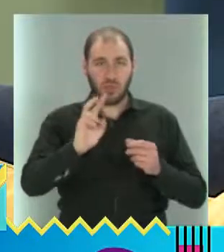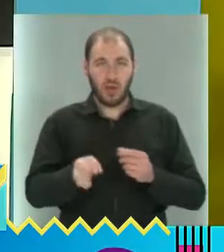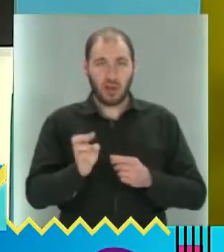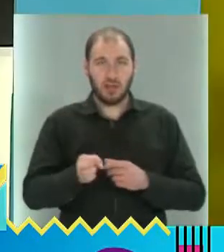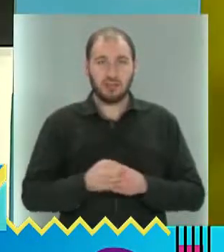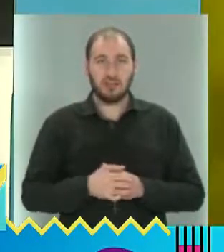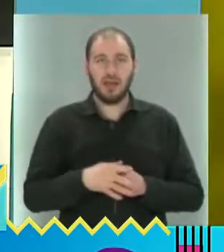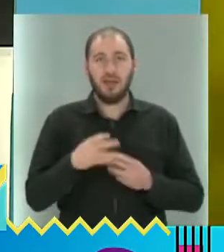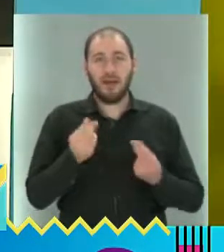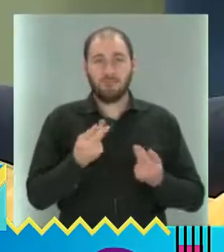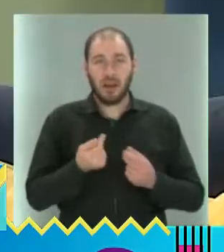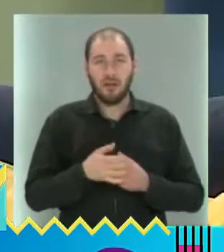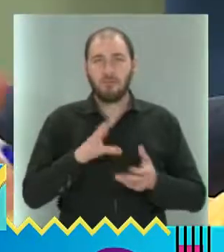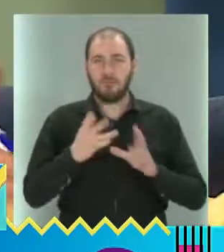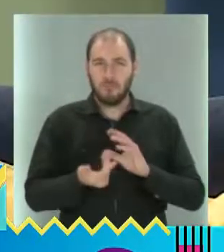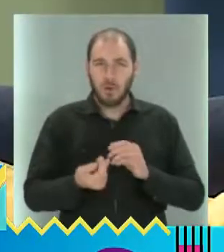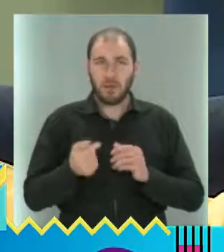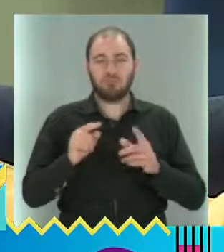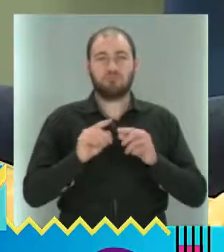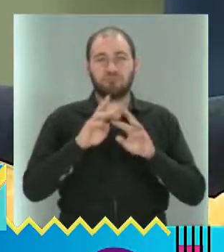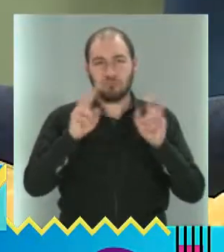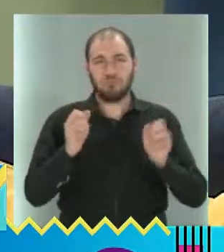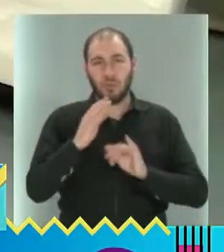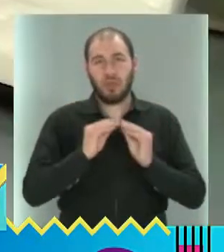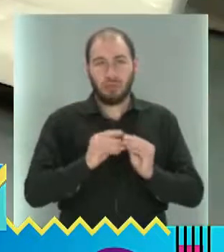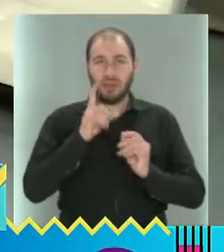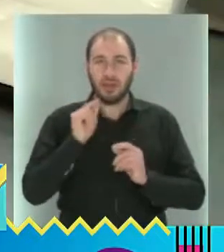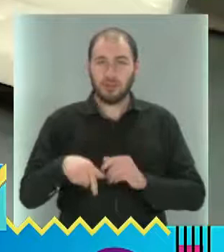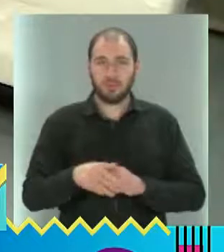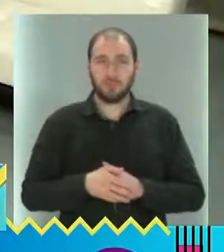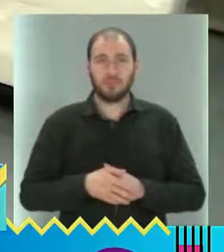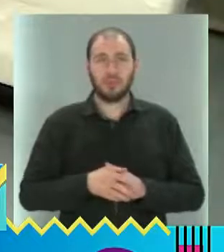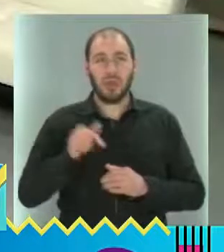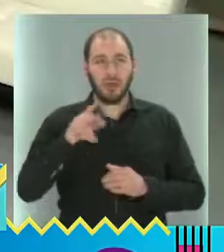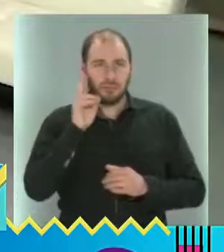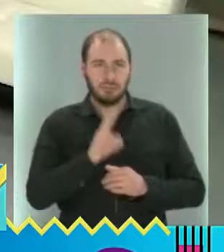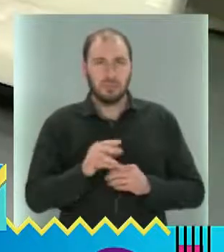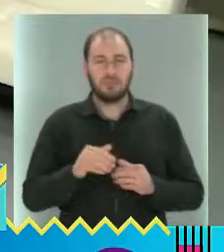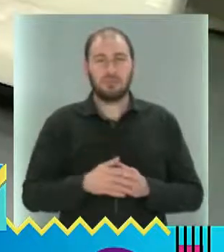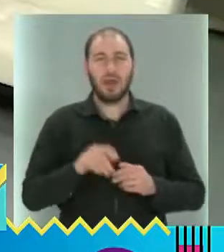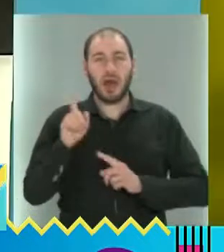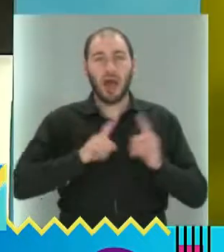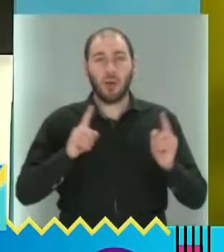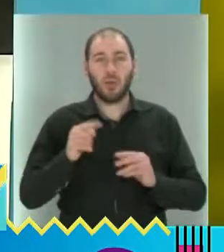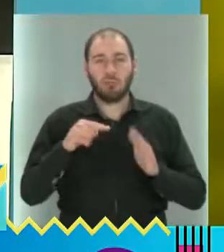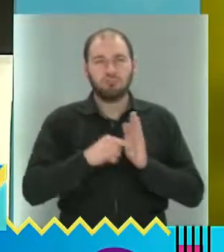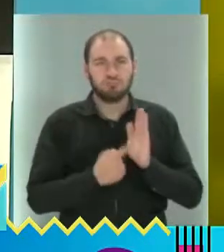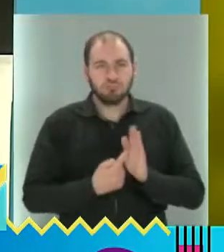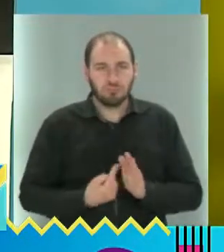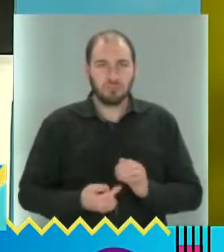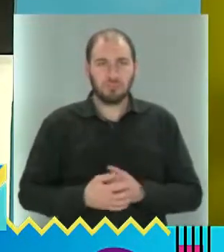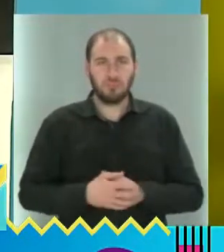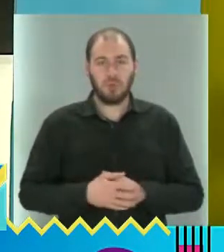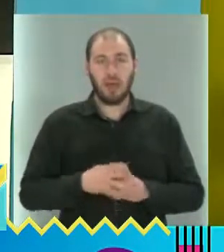72,81 dólares. Cifras que de alguna forma nos enmarcan para este debate del día de hoy. Bien, ahí estábamos viendo algunas de las variables, ¿sí?, que hacen